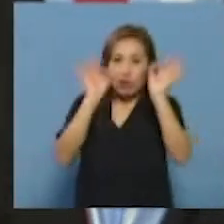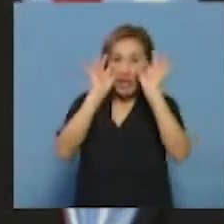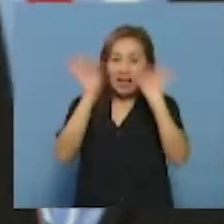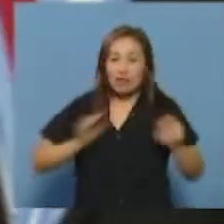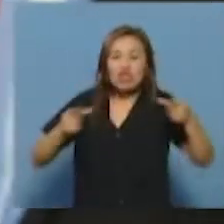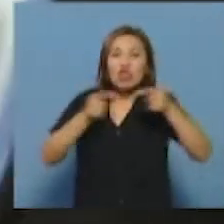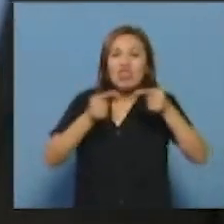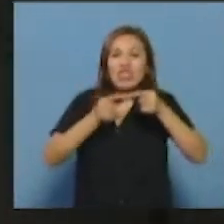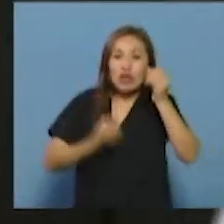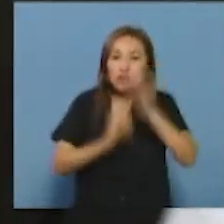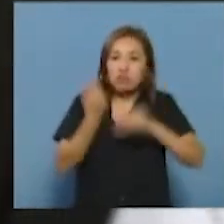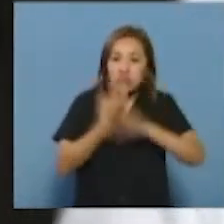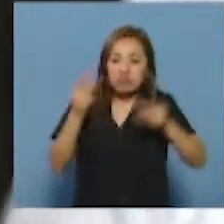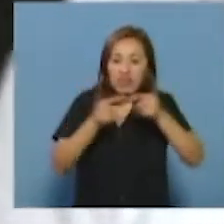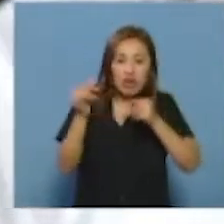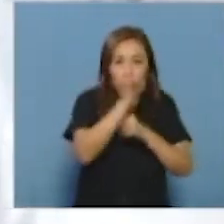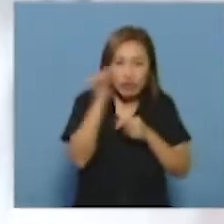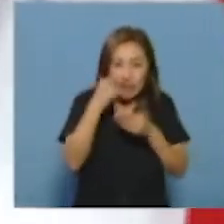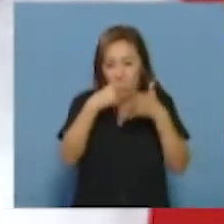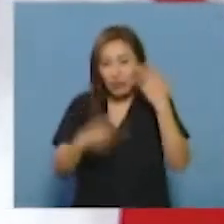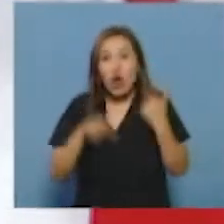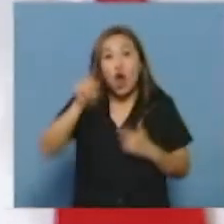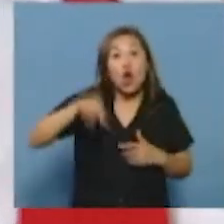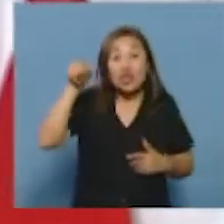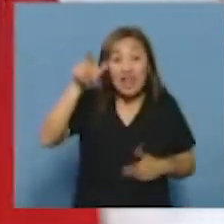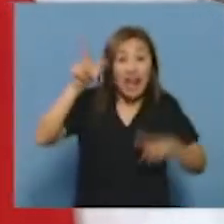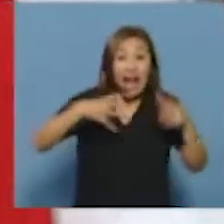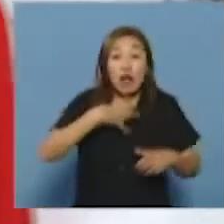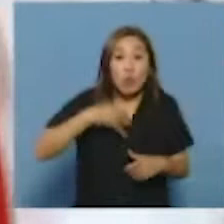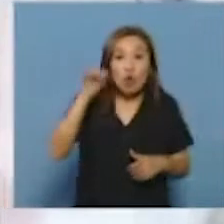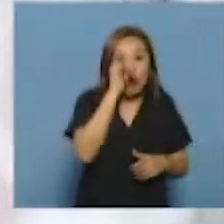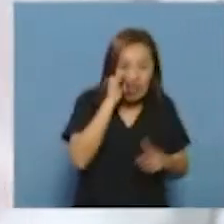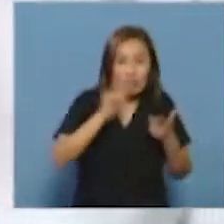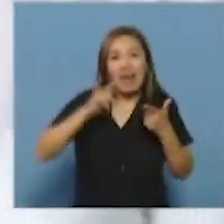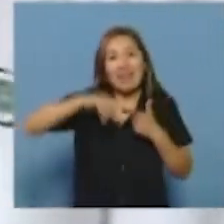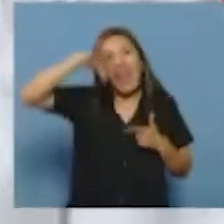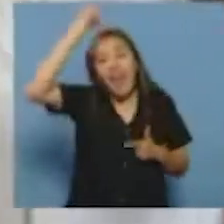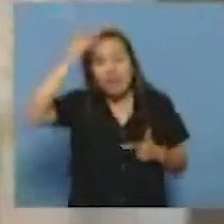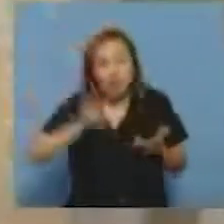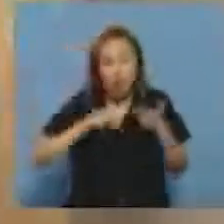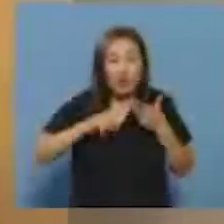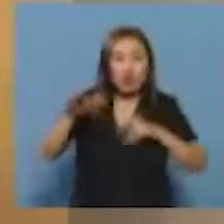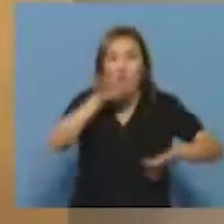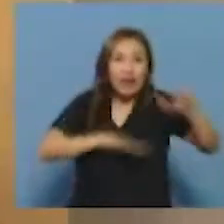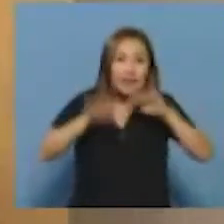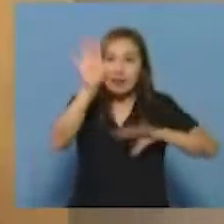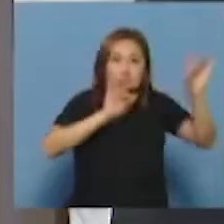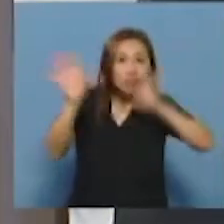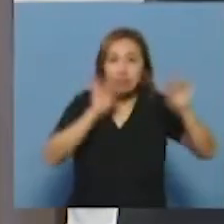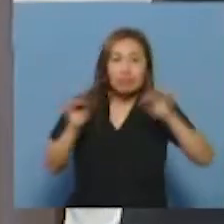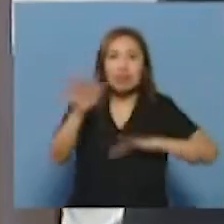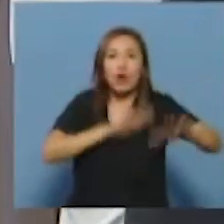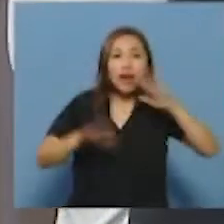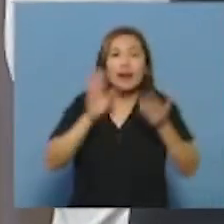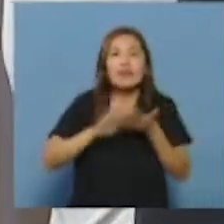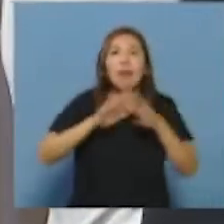videos, nuestros alumnos son actores, son cameraman, son editores de video. También tenemos